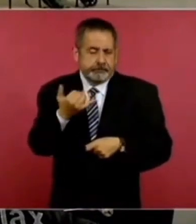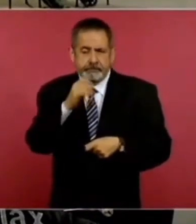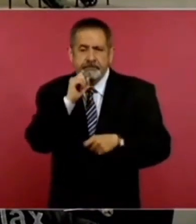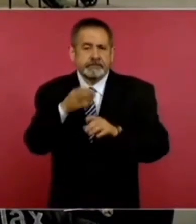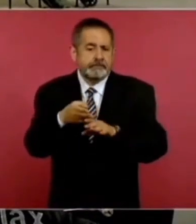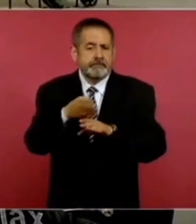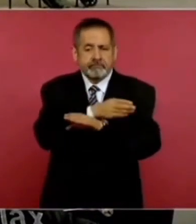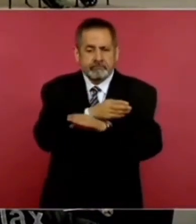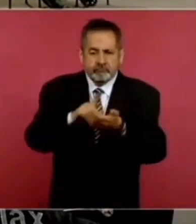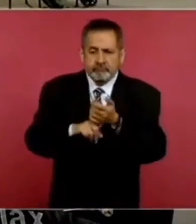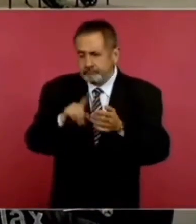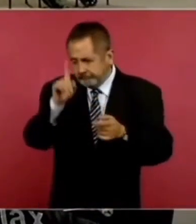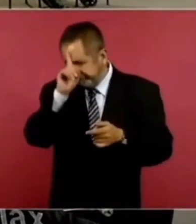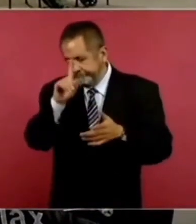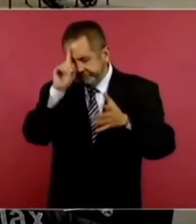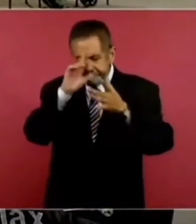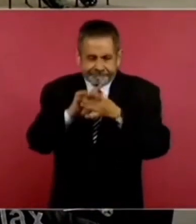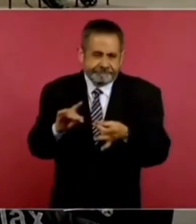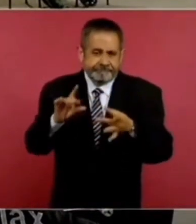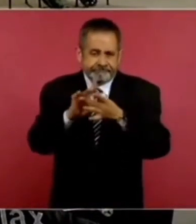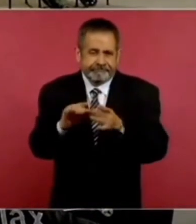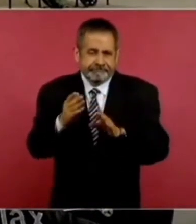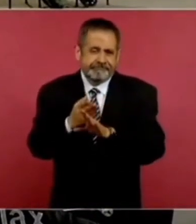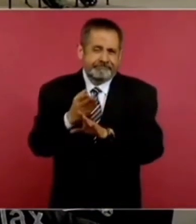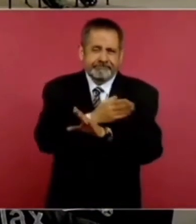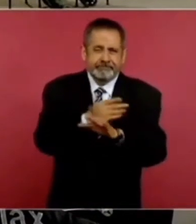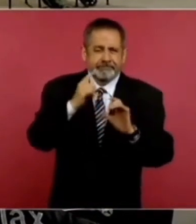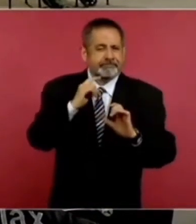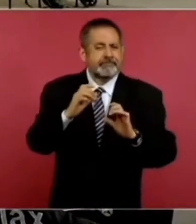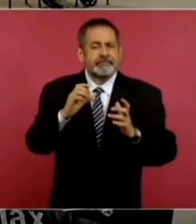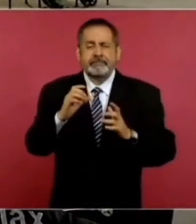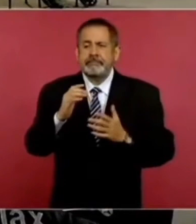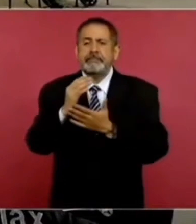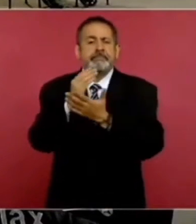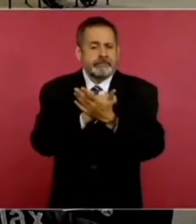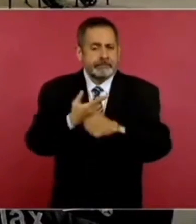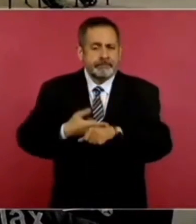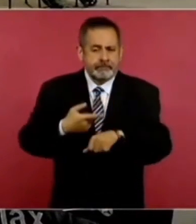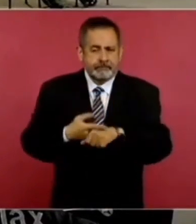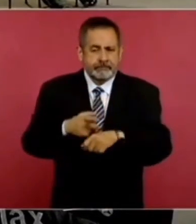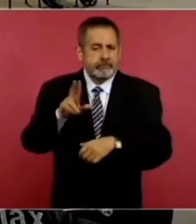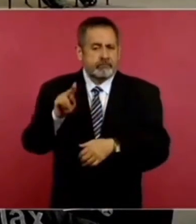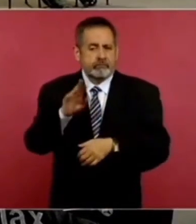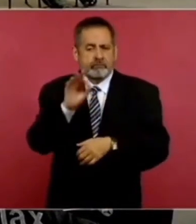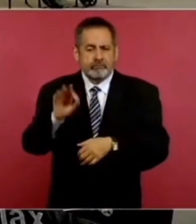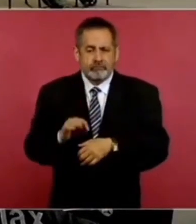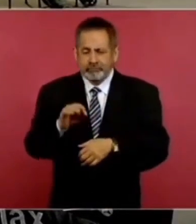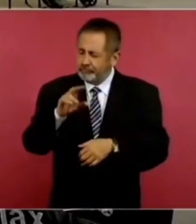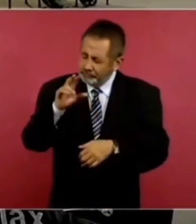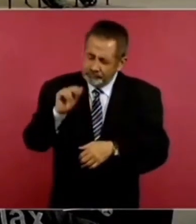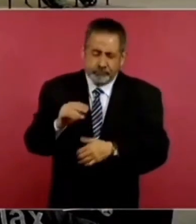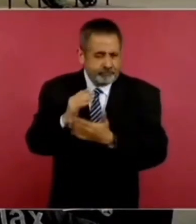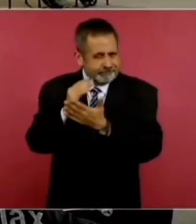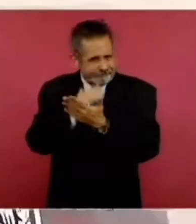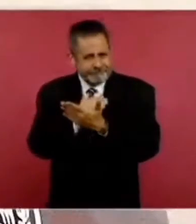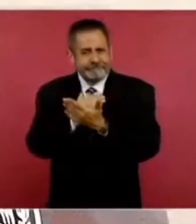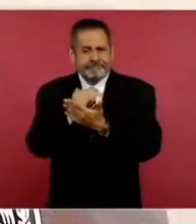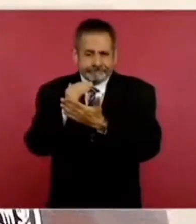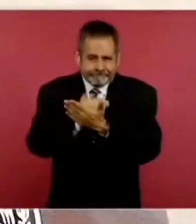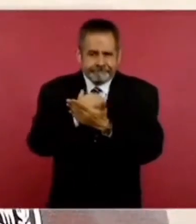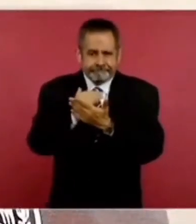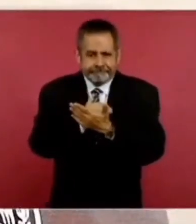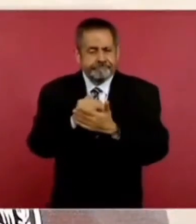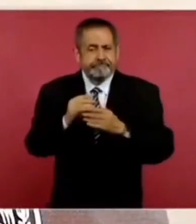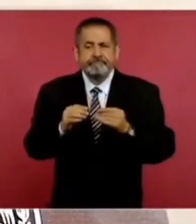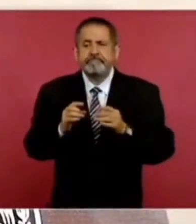el primer nivel de atención, ahí en donde se pueden prevenir el 80% de las enfermedades para no esperar al